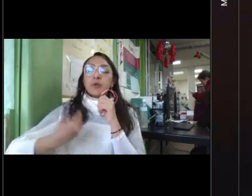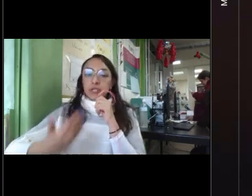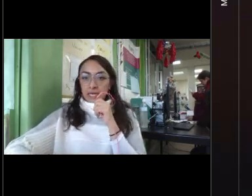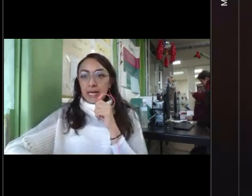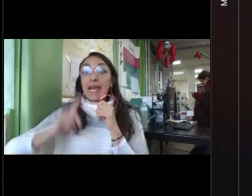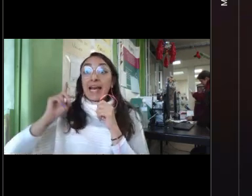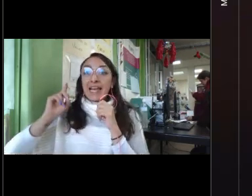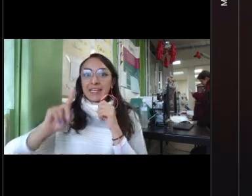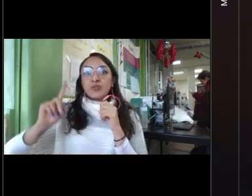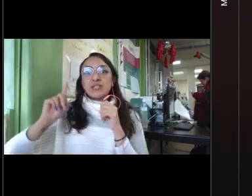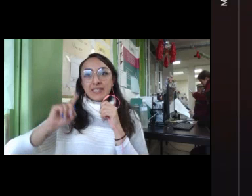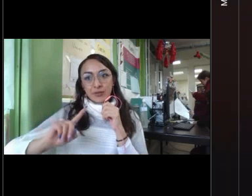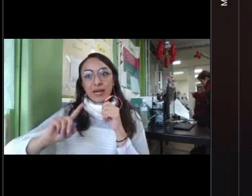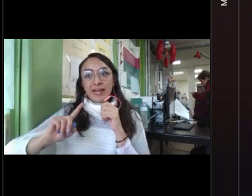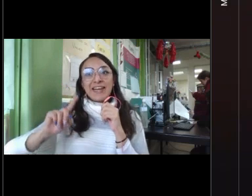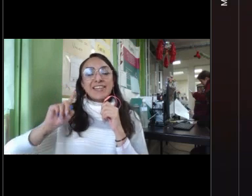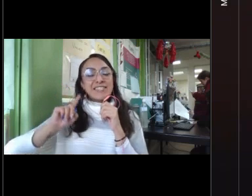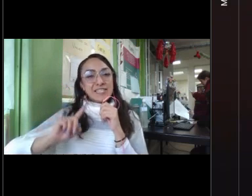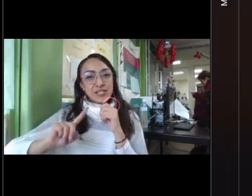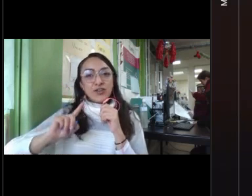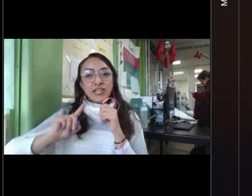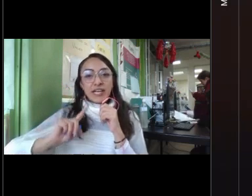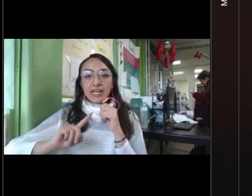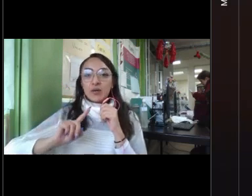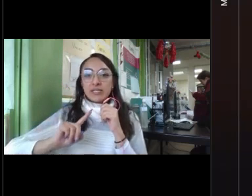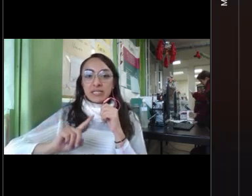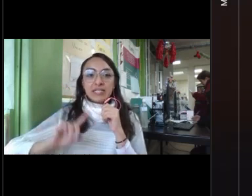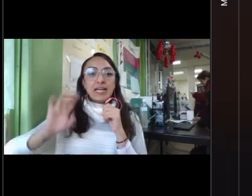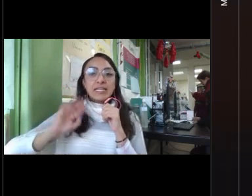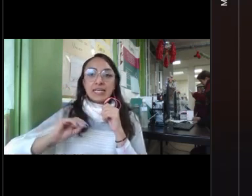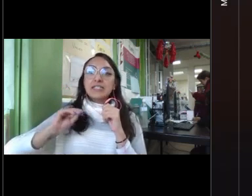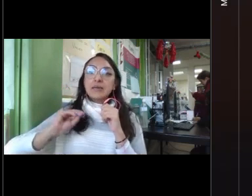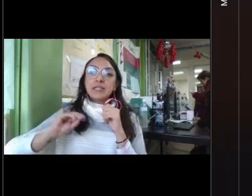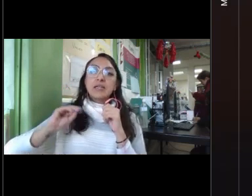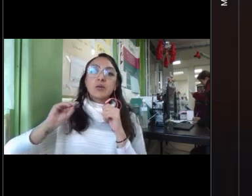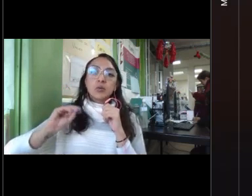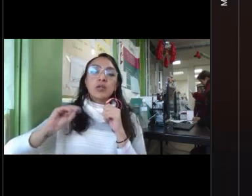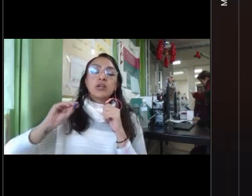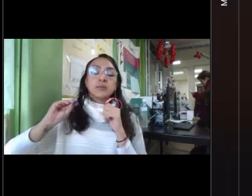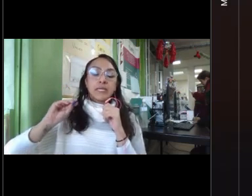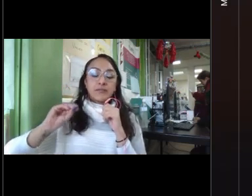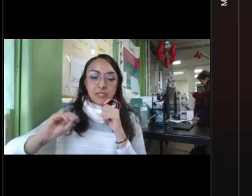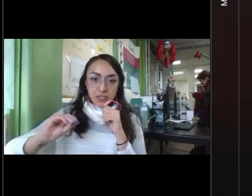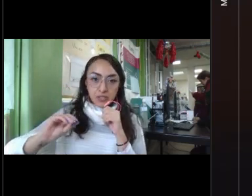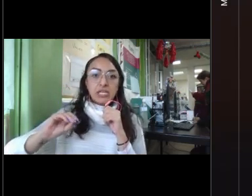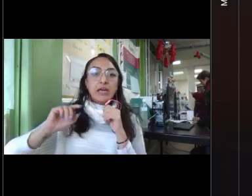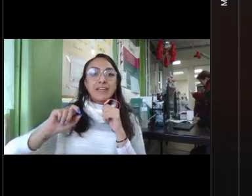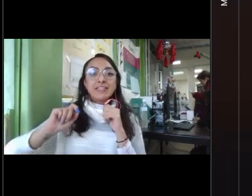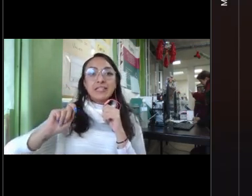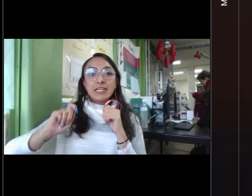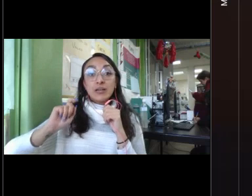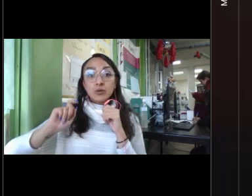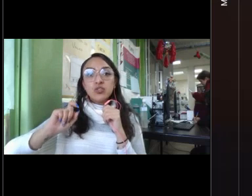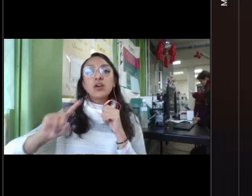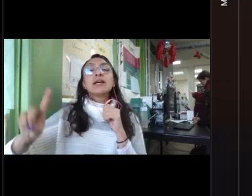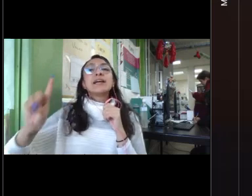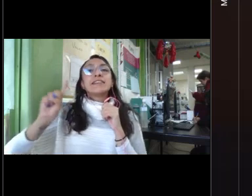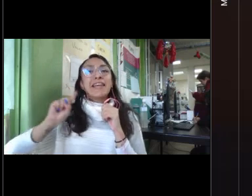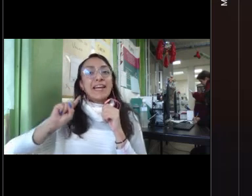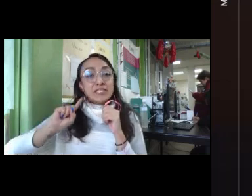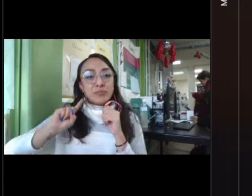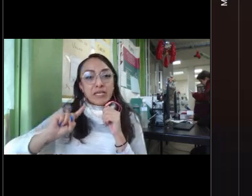para apoyar la lectoescritura, la adquisición de la lengua escrita, y este va a ser uno de los beneficios que va a tener el